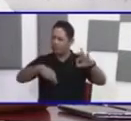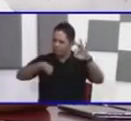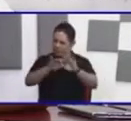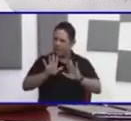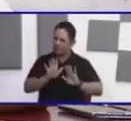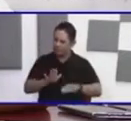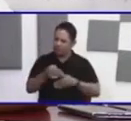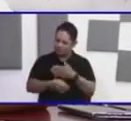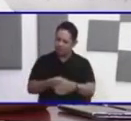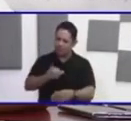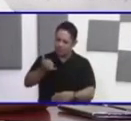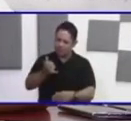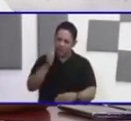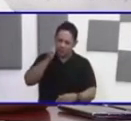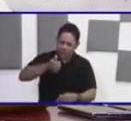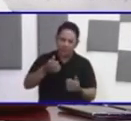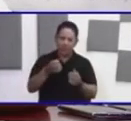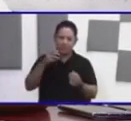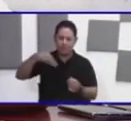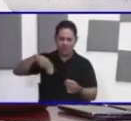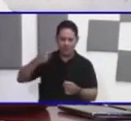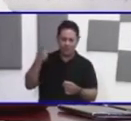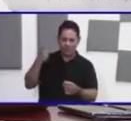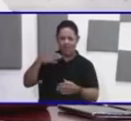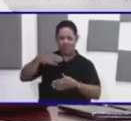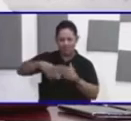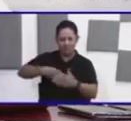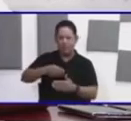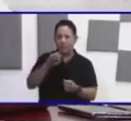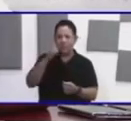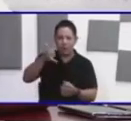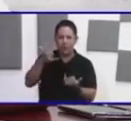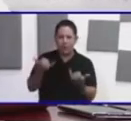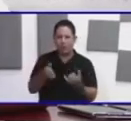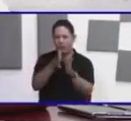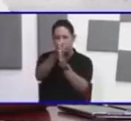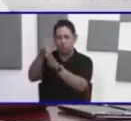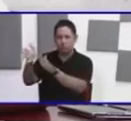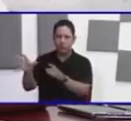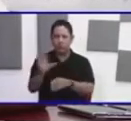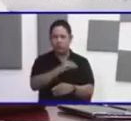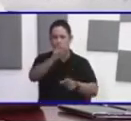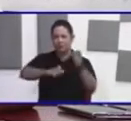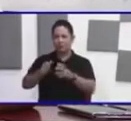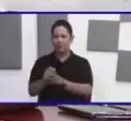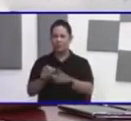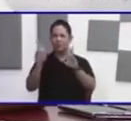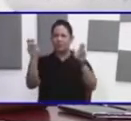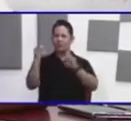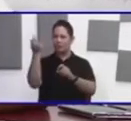han escuchado y han visto. Pero hay un tema durante los últimos días que ha tenido a la